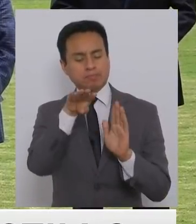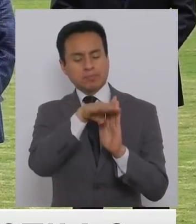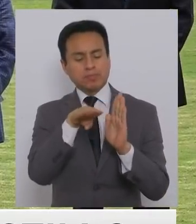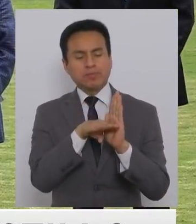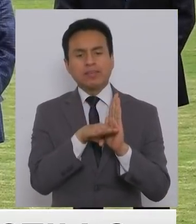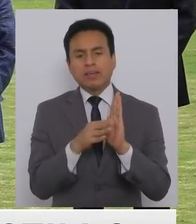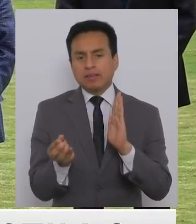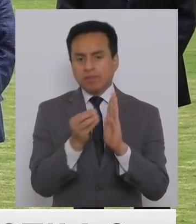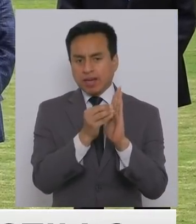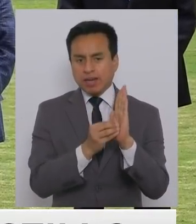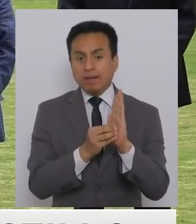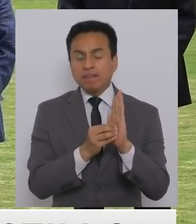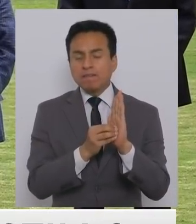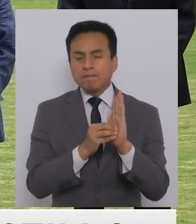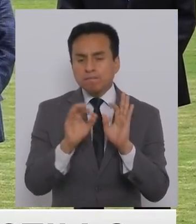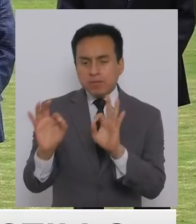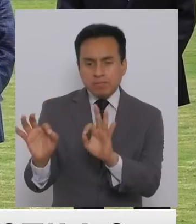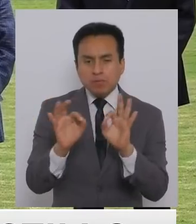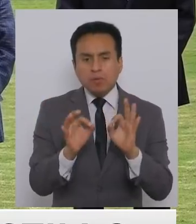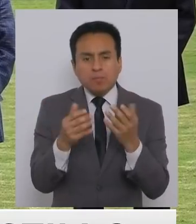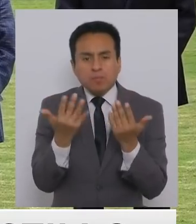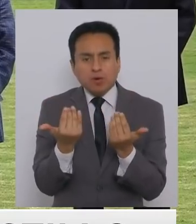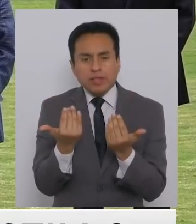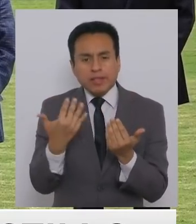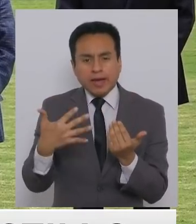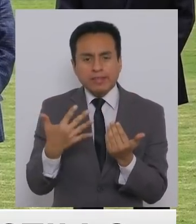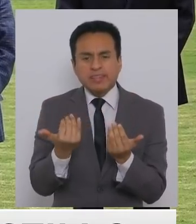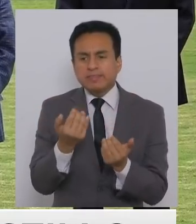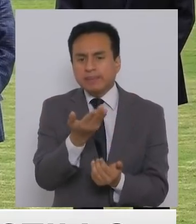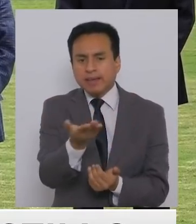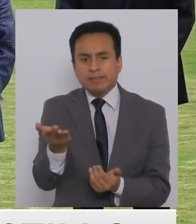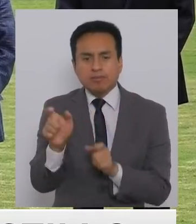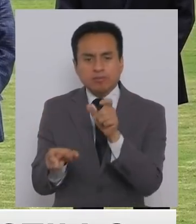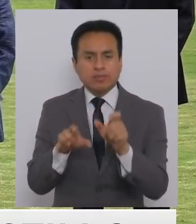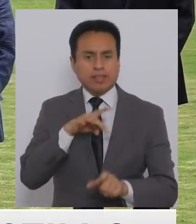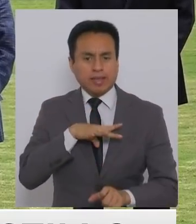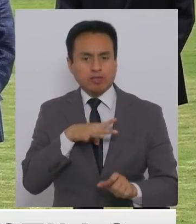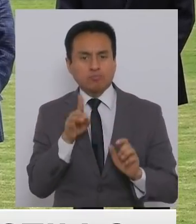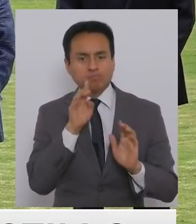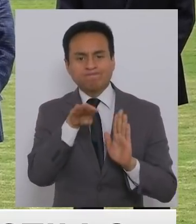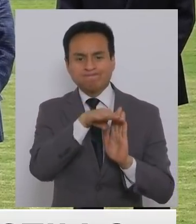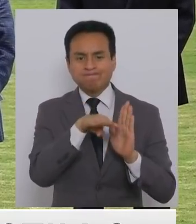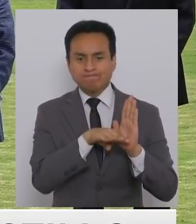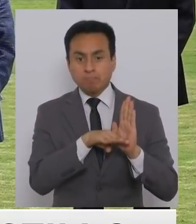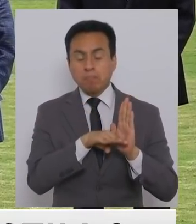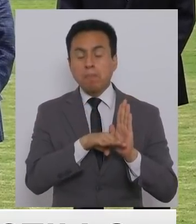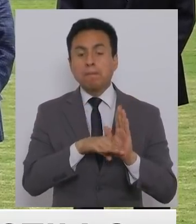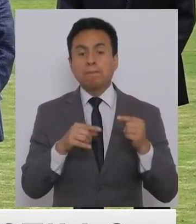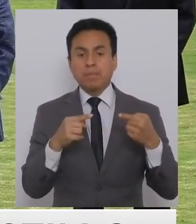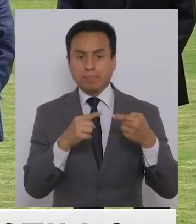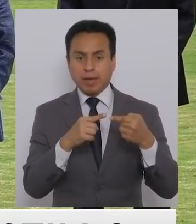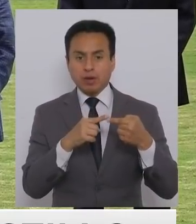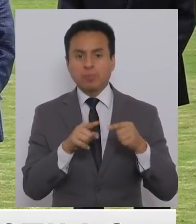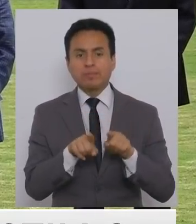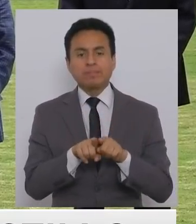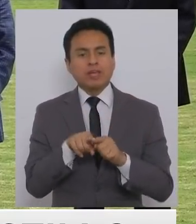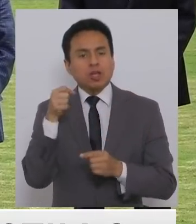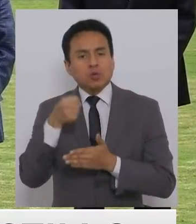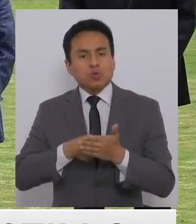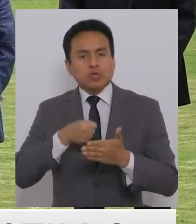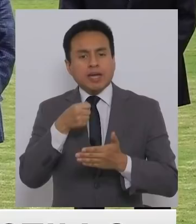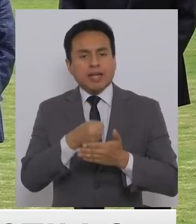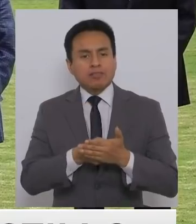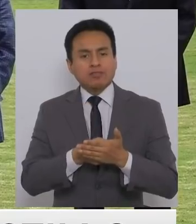refleja fielmente las prioridades y las necesidades de los chilenos. Primero, seguir luchando con